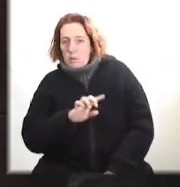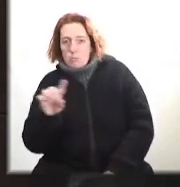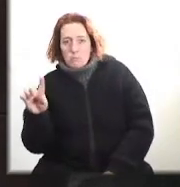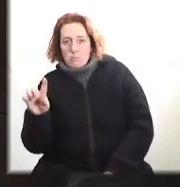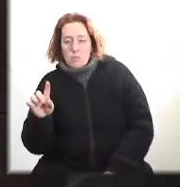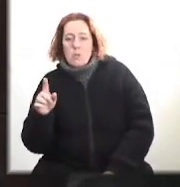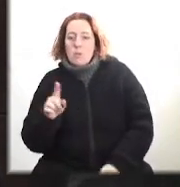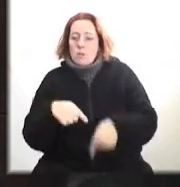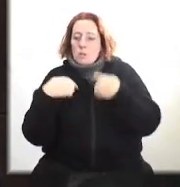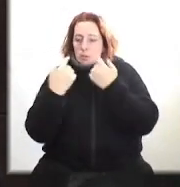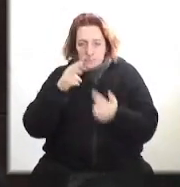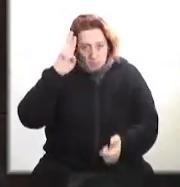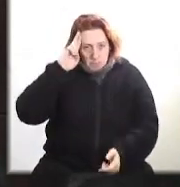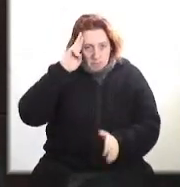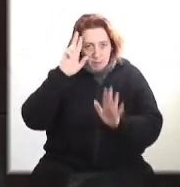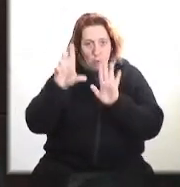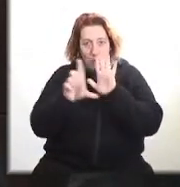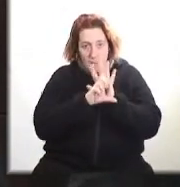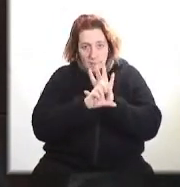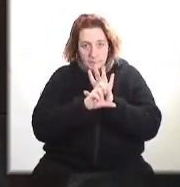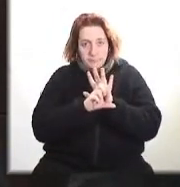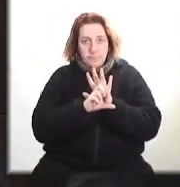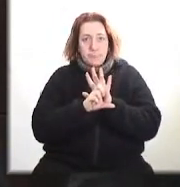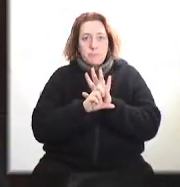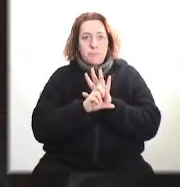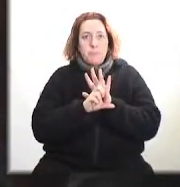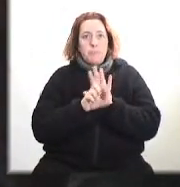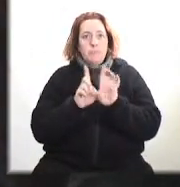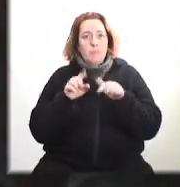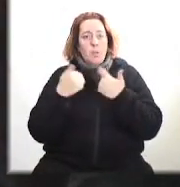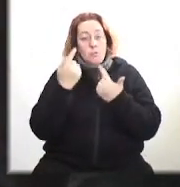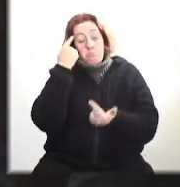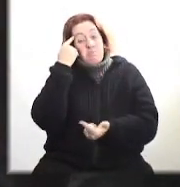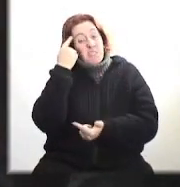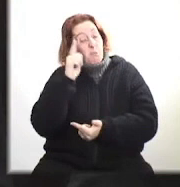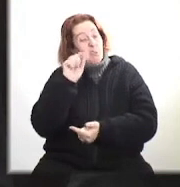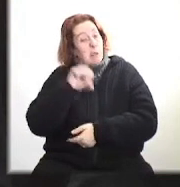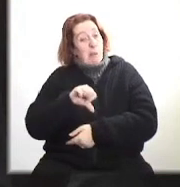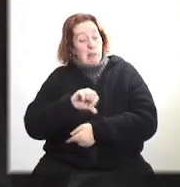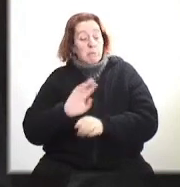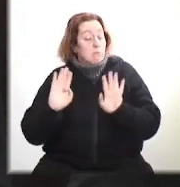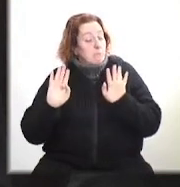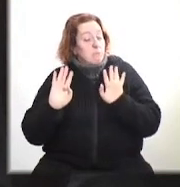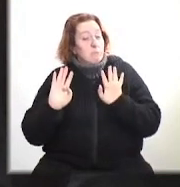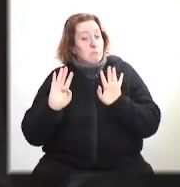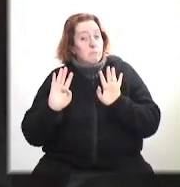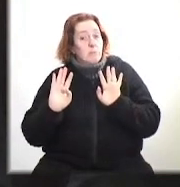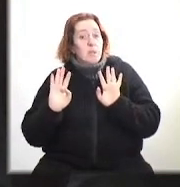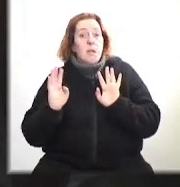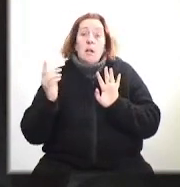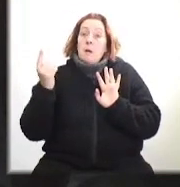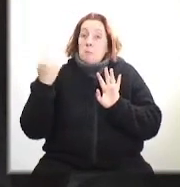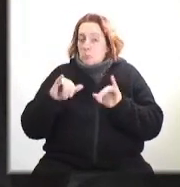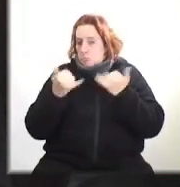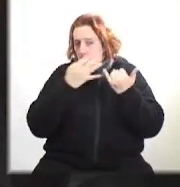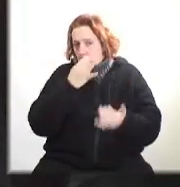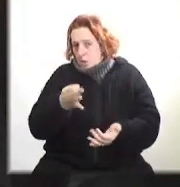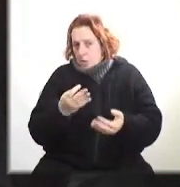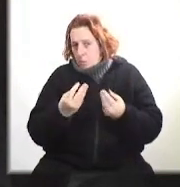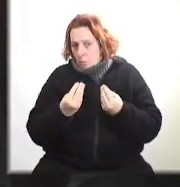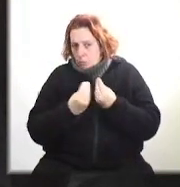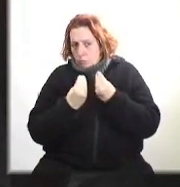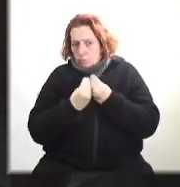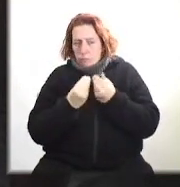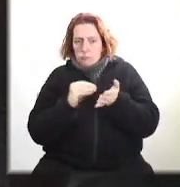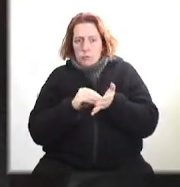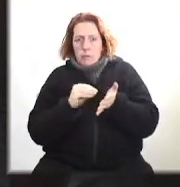Hemos respetado la ley vigente, que a nuestro juicio merece objeciones. Claro que lo hemos dicho en más de